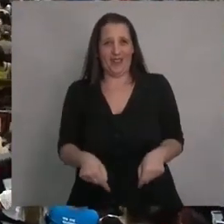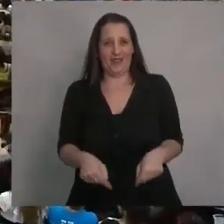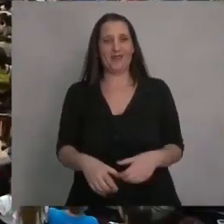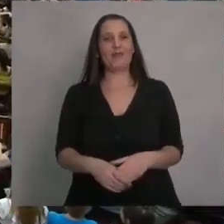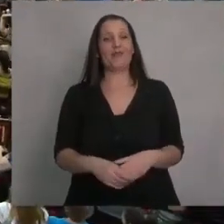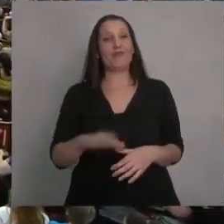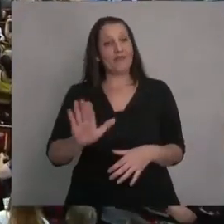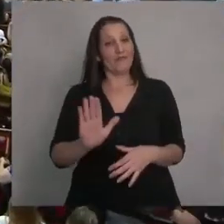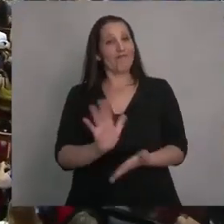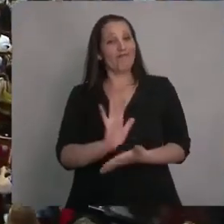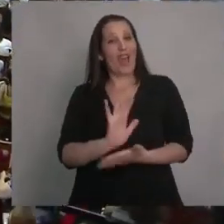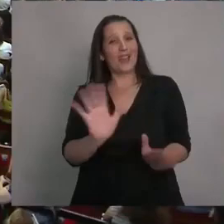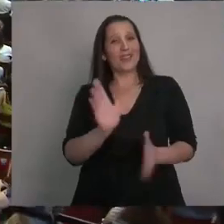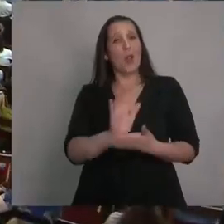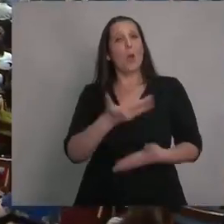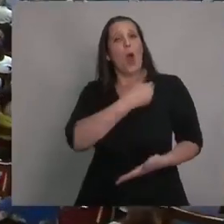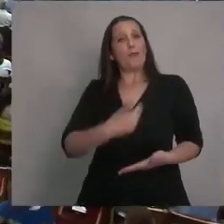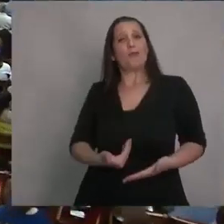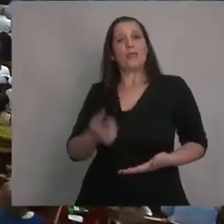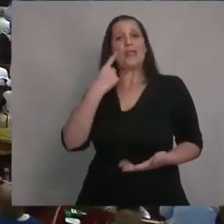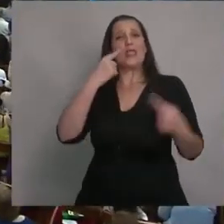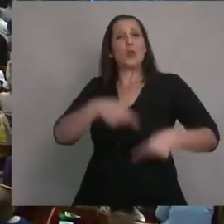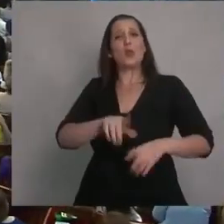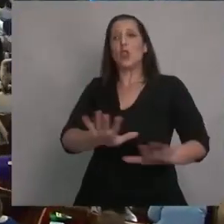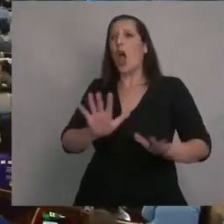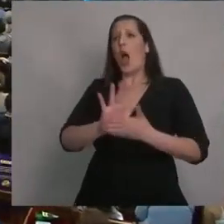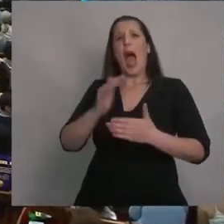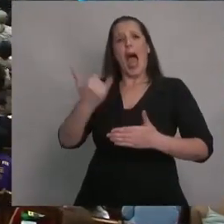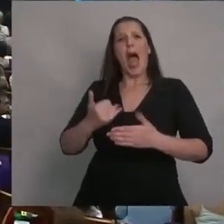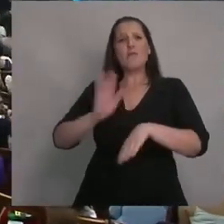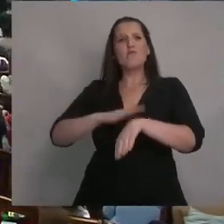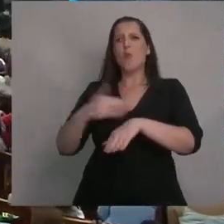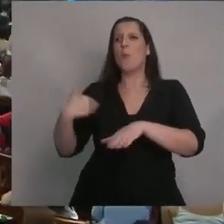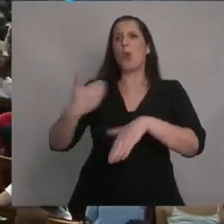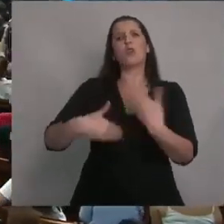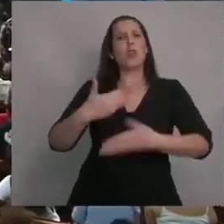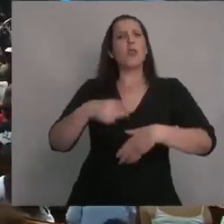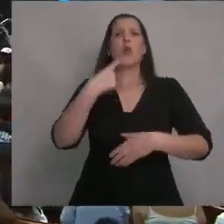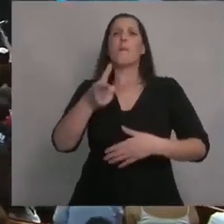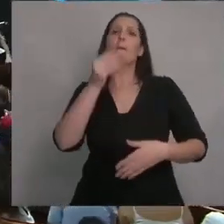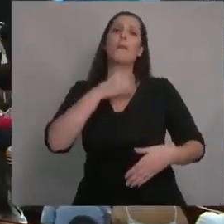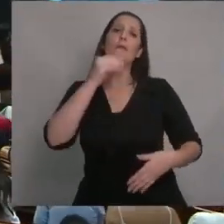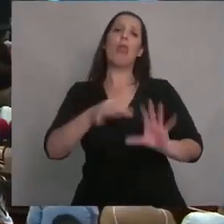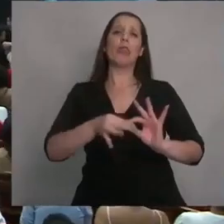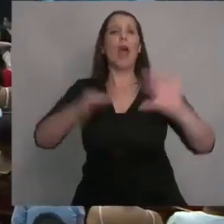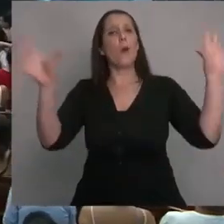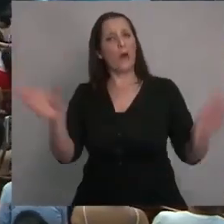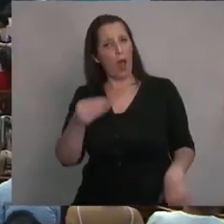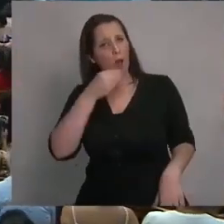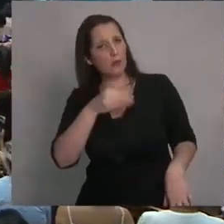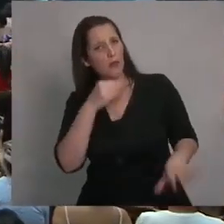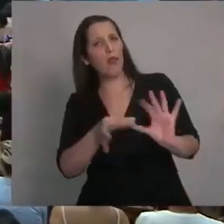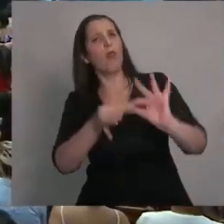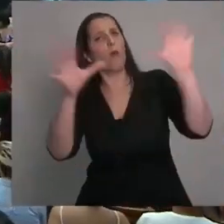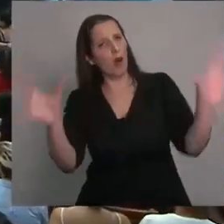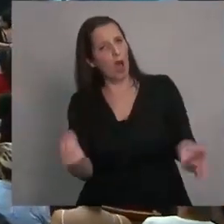estructura institucional republicana con procedimientos que pueden llamarse democráticos meramente por la práctica de